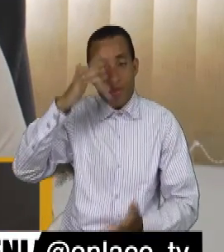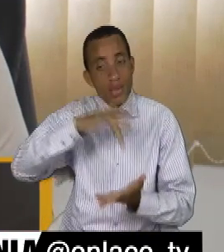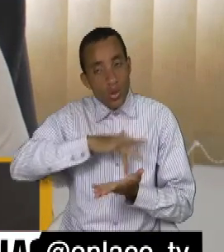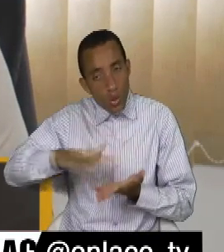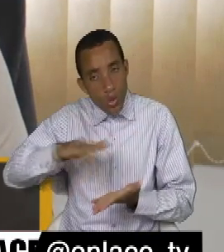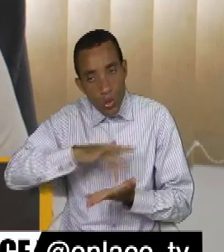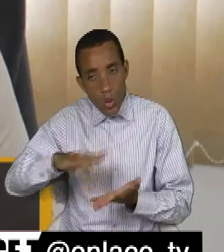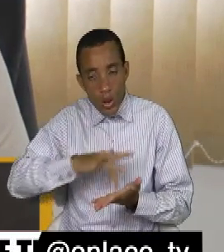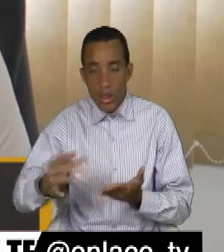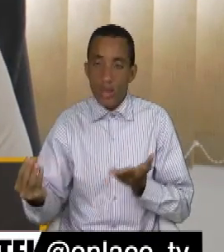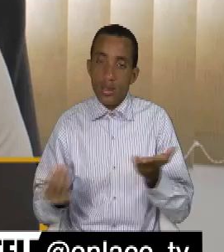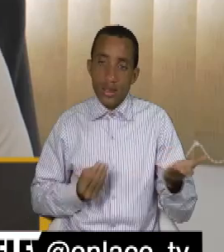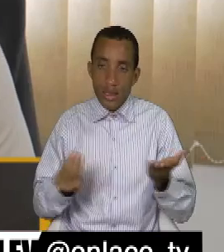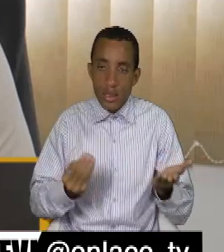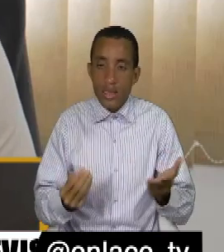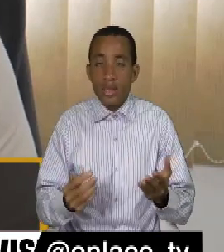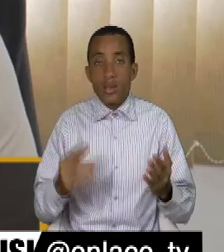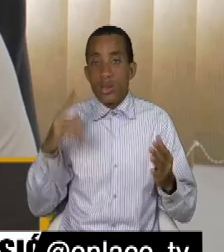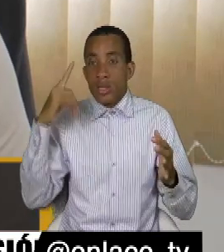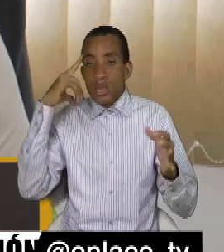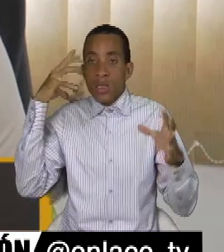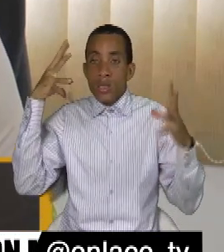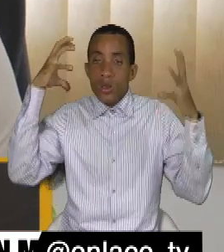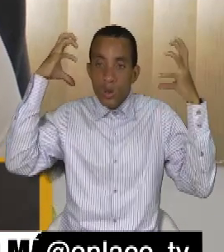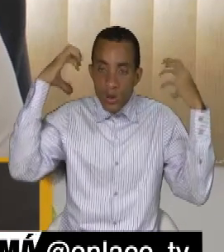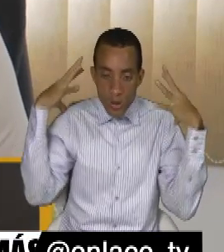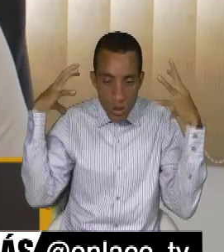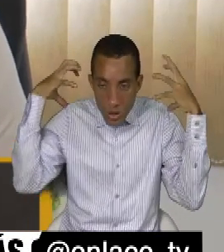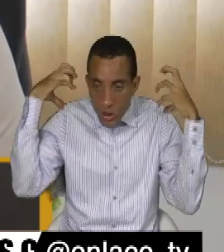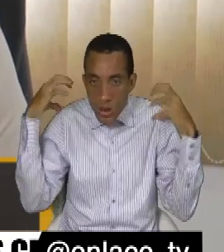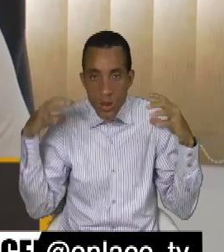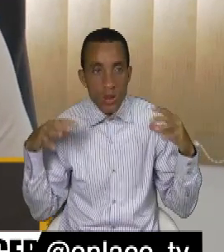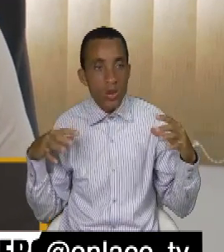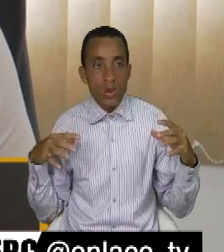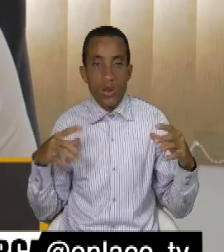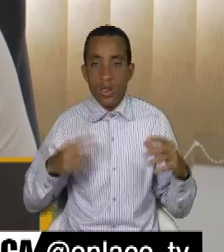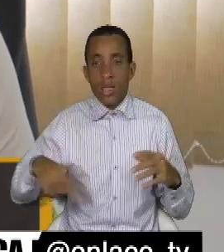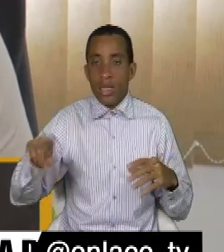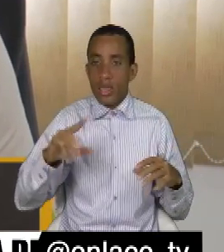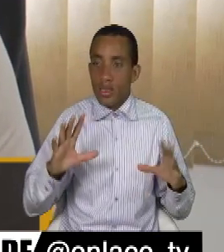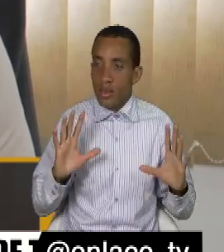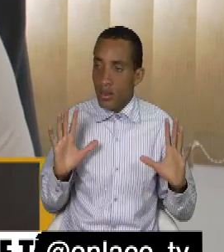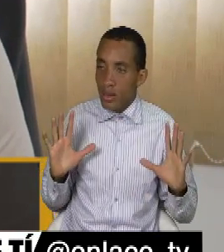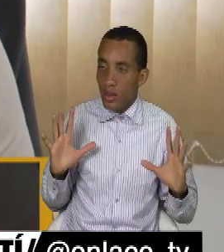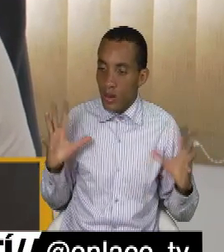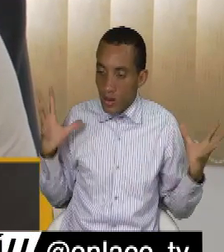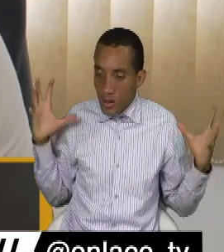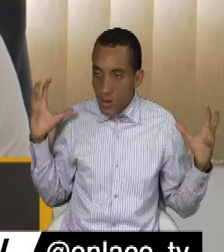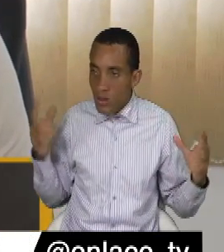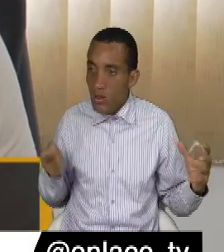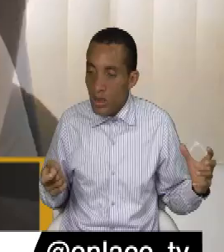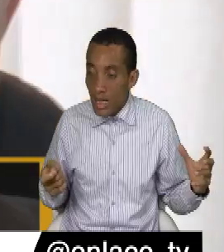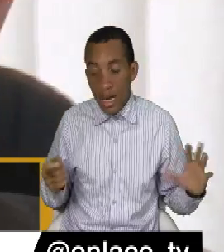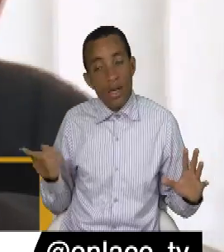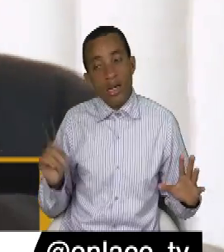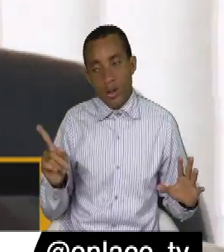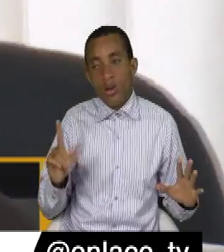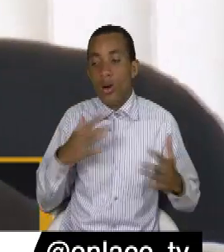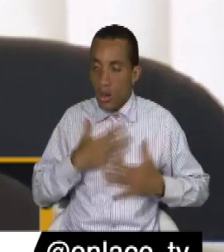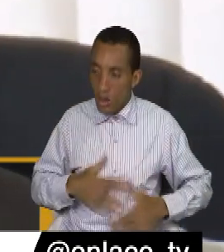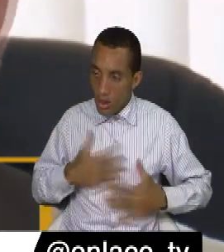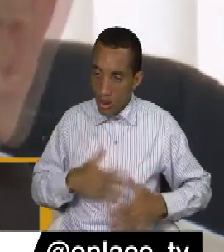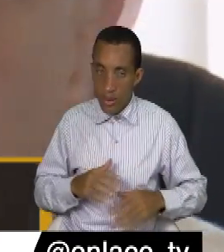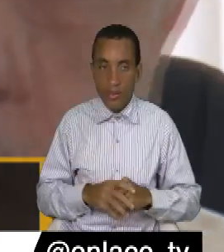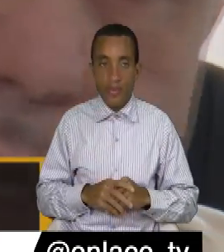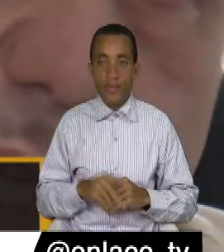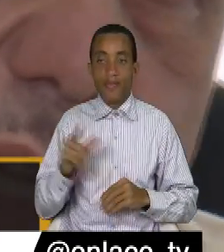servicio donde se maneja demasiado estrés y que por favor eviten al máximo o eviten totalmente el ataque que están haciendo al personal médico. Los médicos